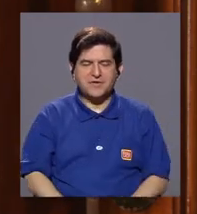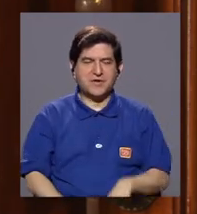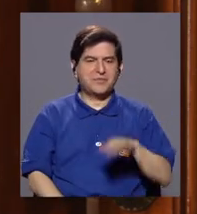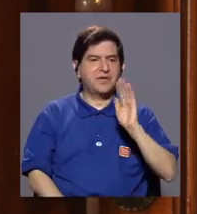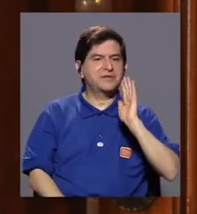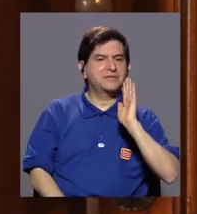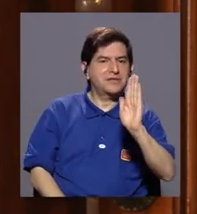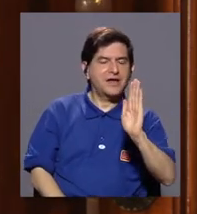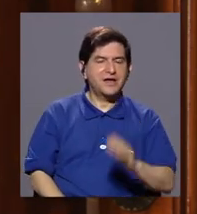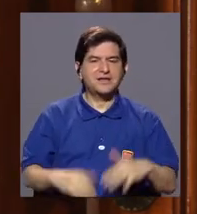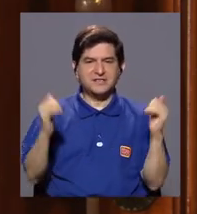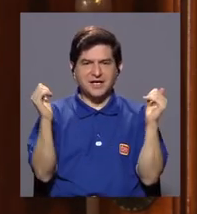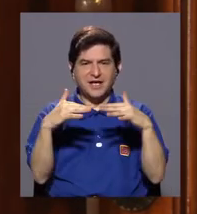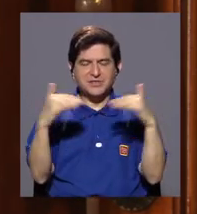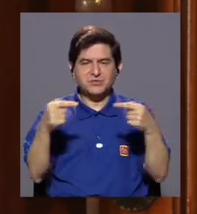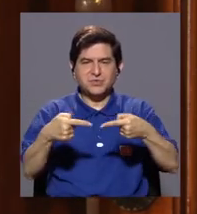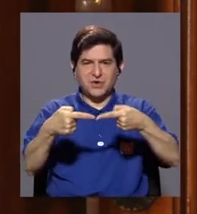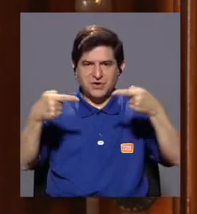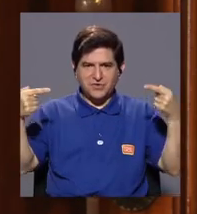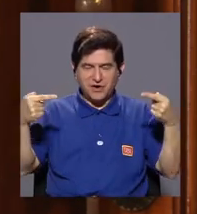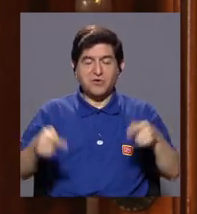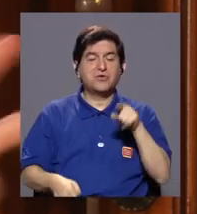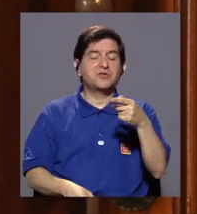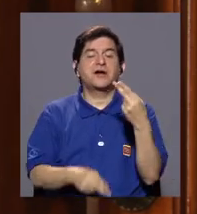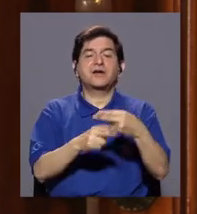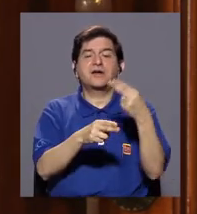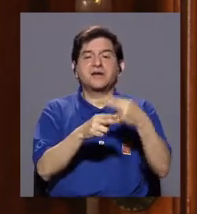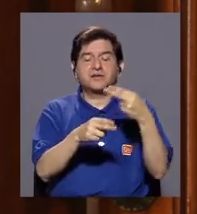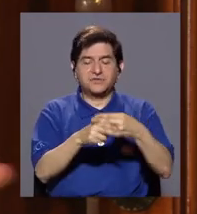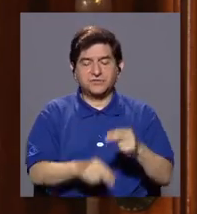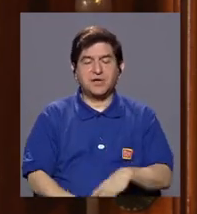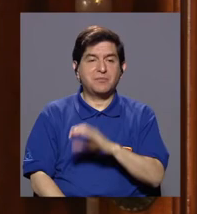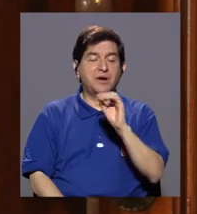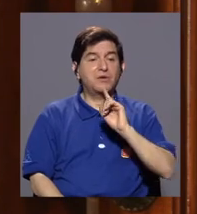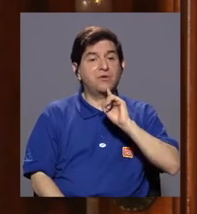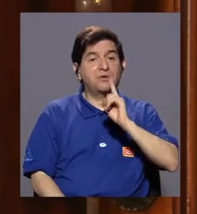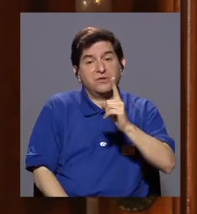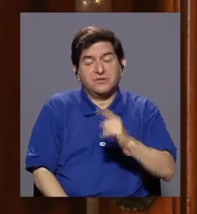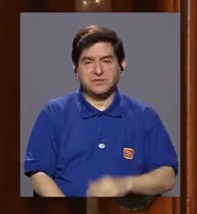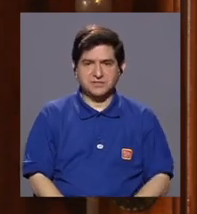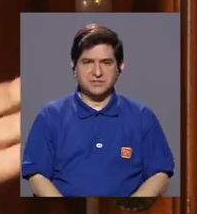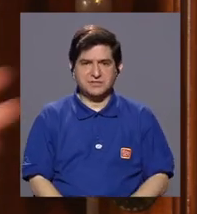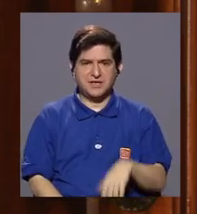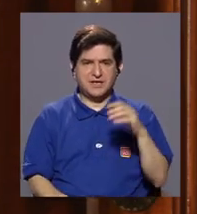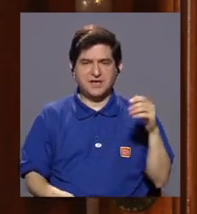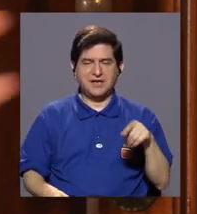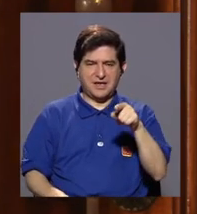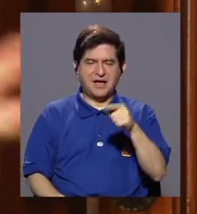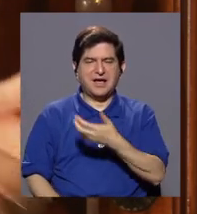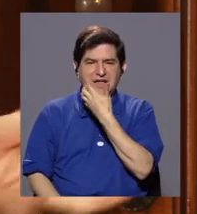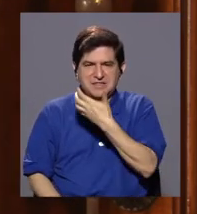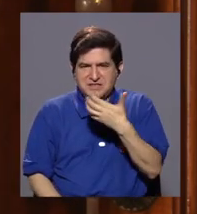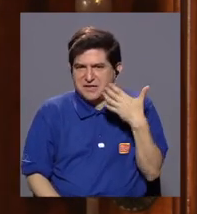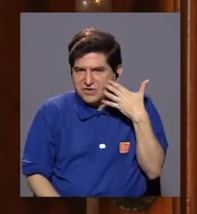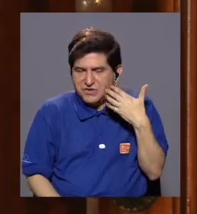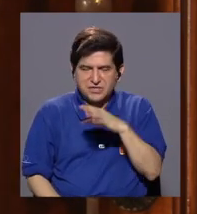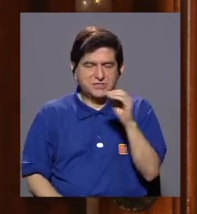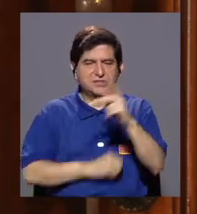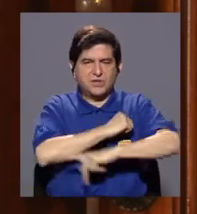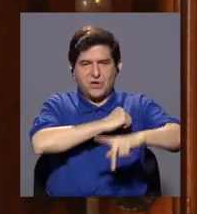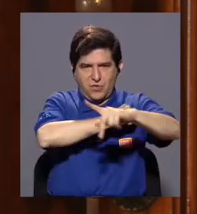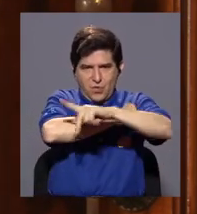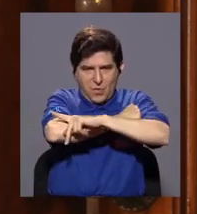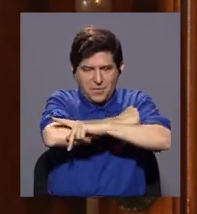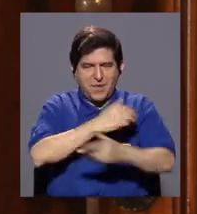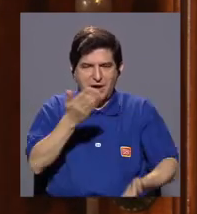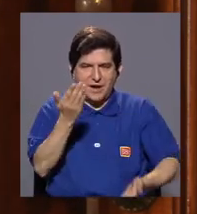su guerra contra lo que ellos llaman o definen el terrorismo o